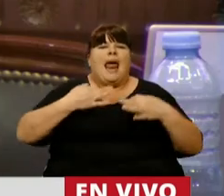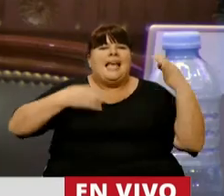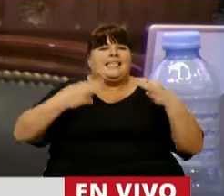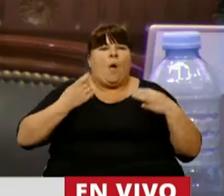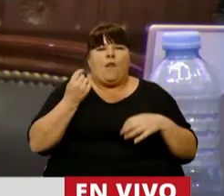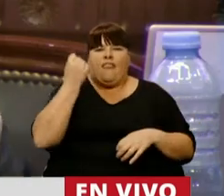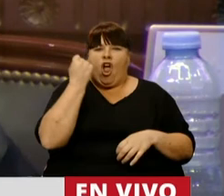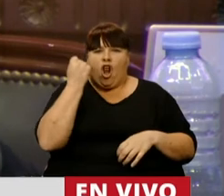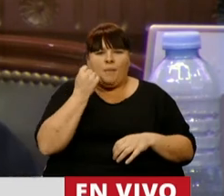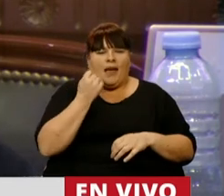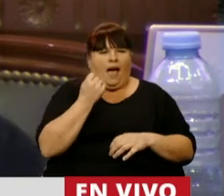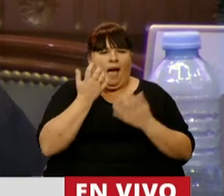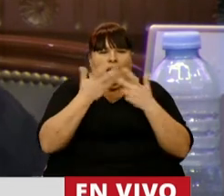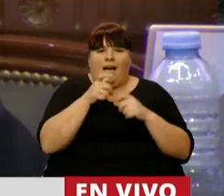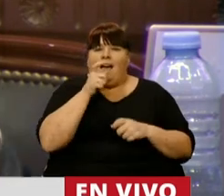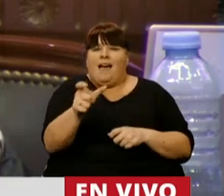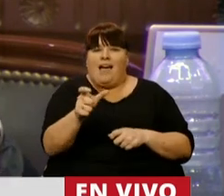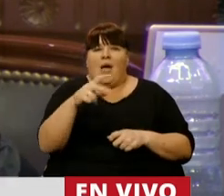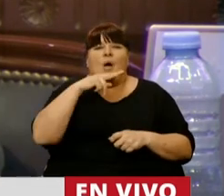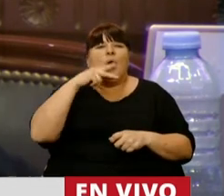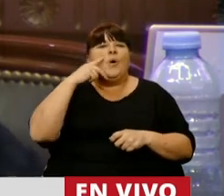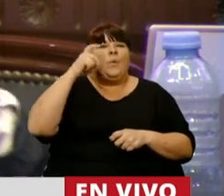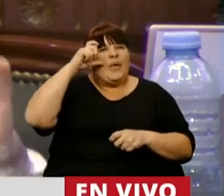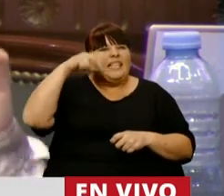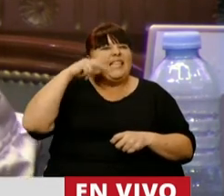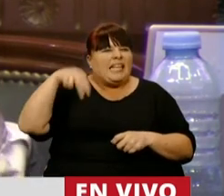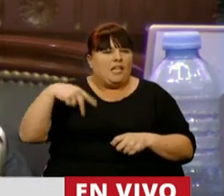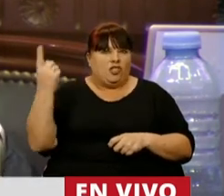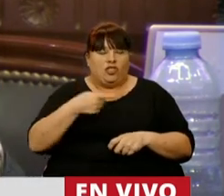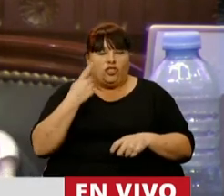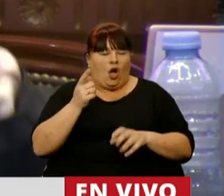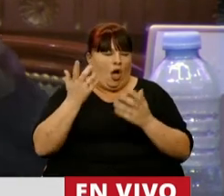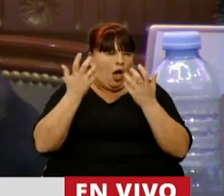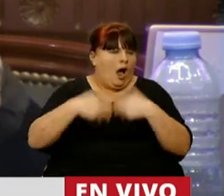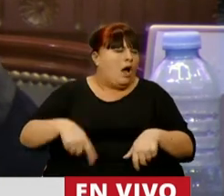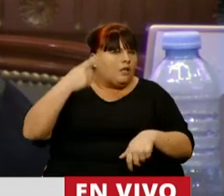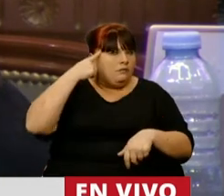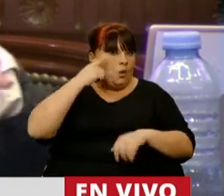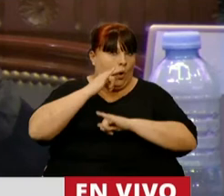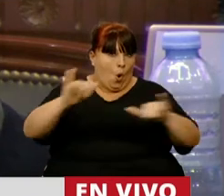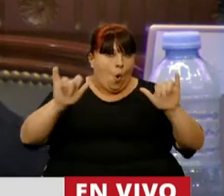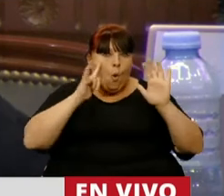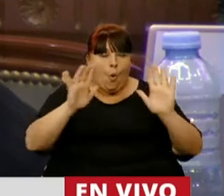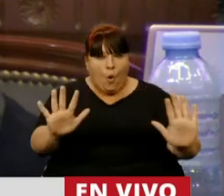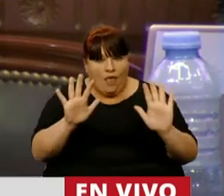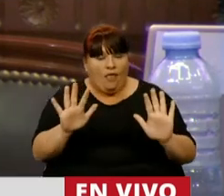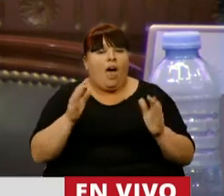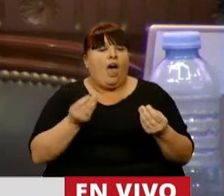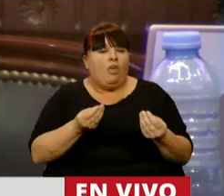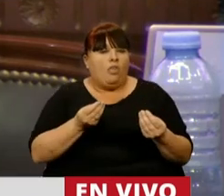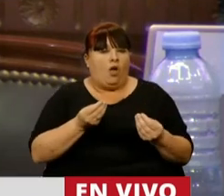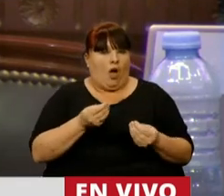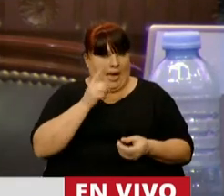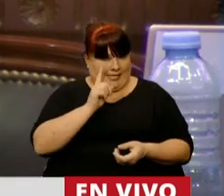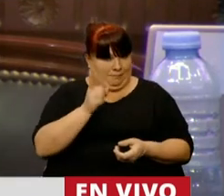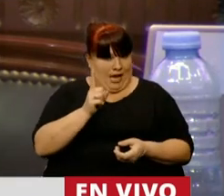seguridad económica, basta nombrar la palabra Vicentín para que a todos se nos venga el alerta, el semáforo rojo